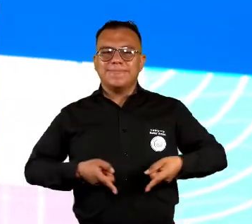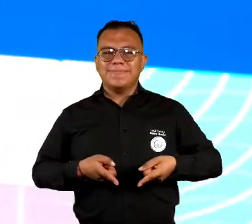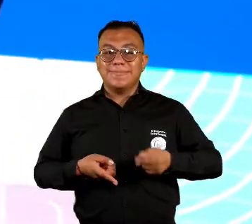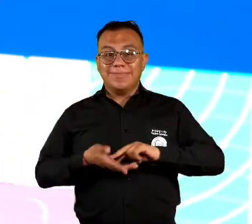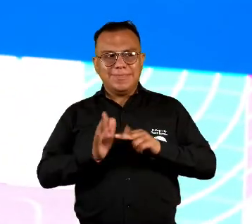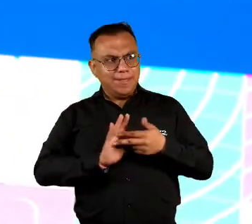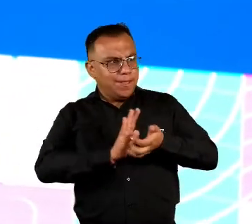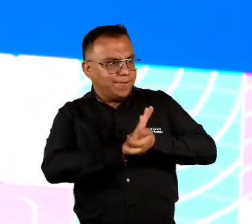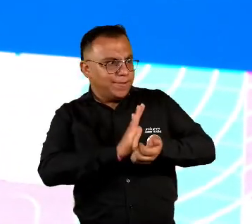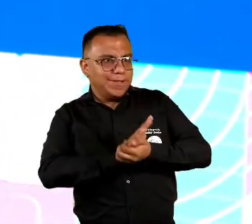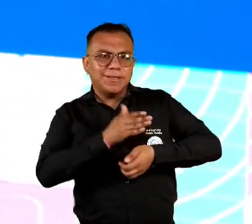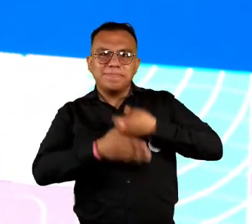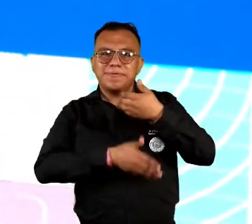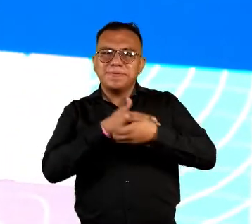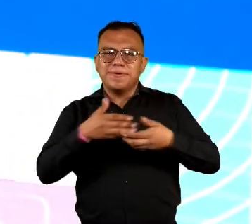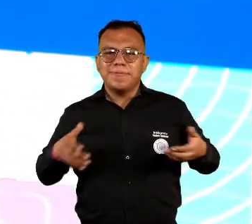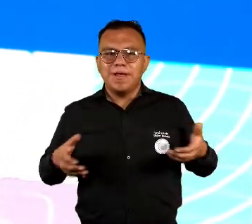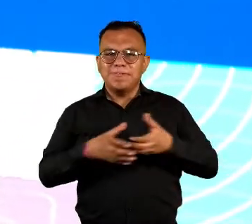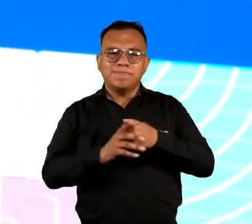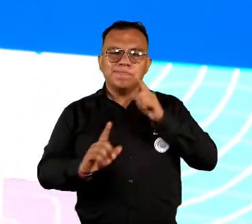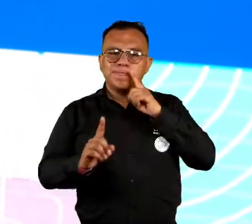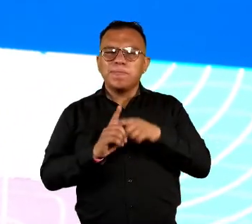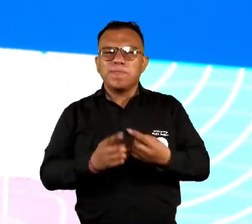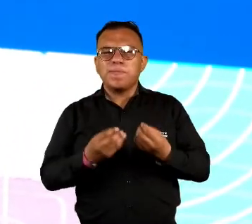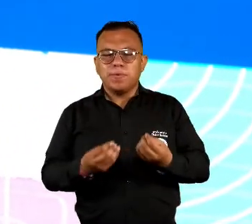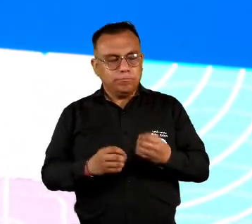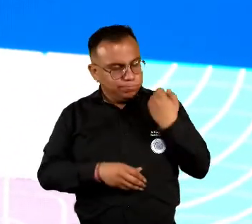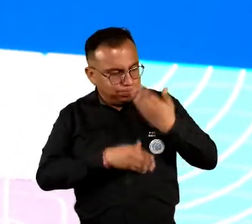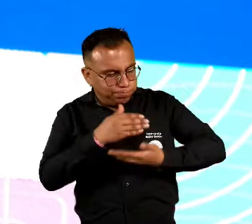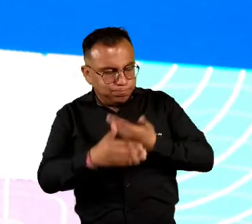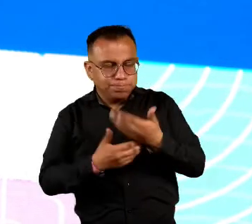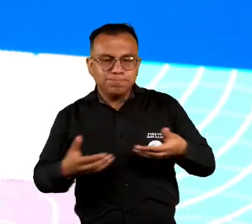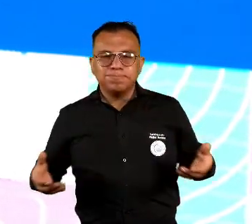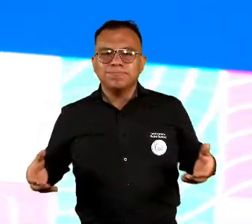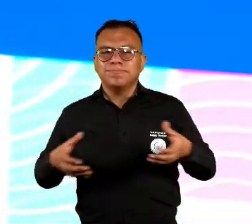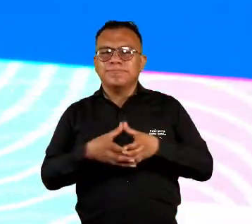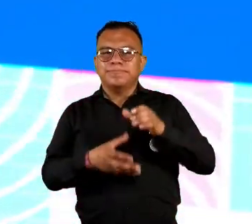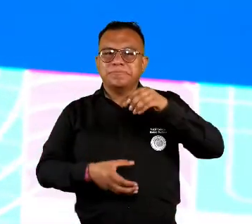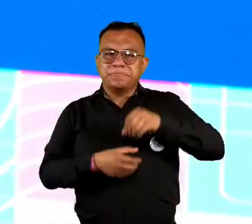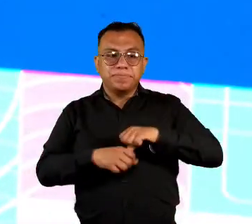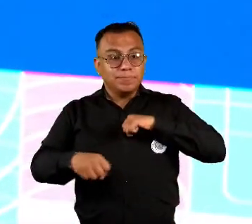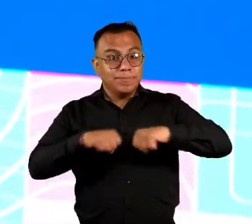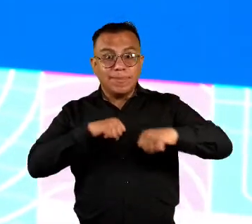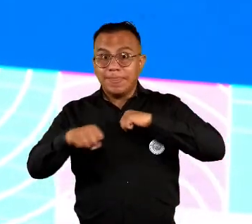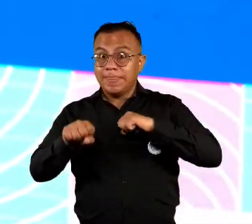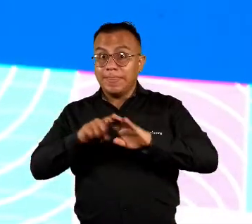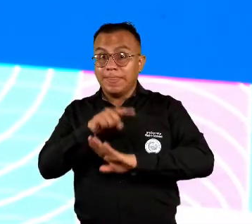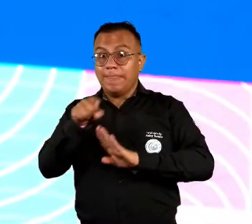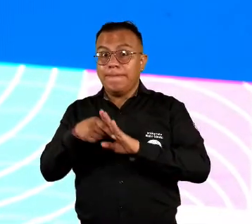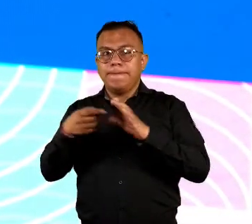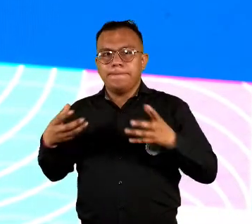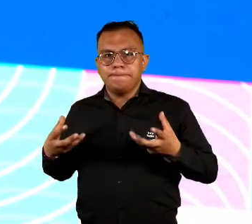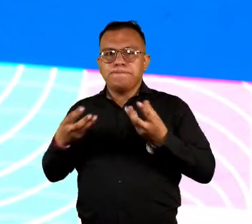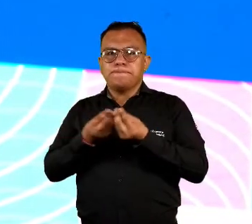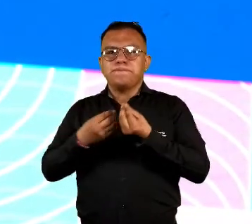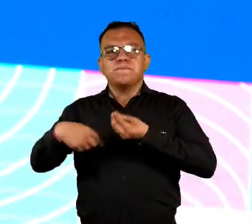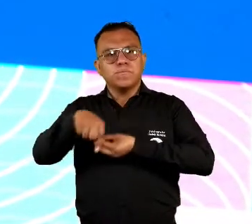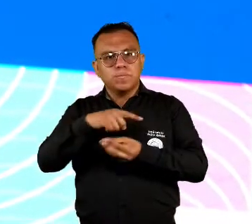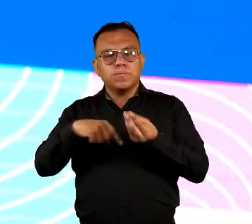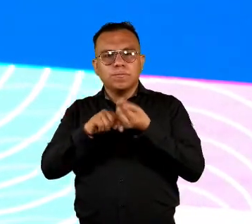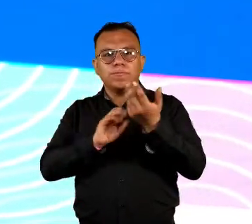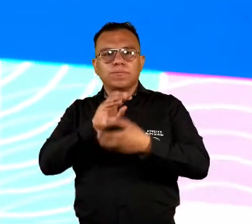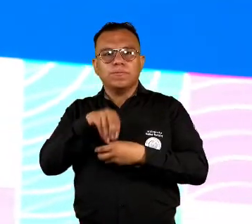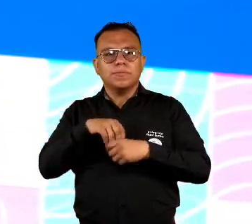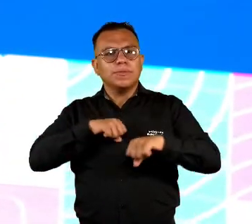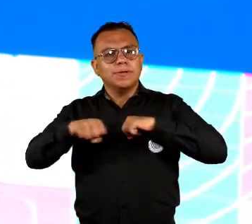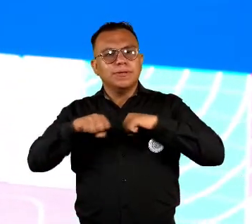las virtudes que tenía nuestro equipo para especializarlo en algo poner toda la carne al asador como bien Argentina que soy